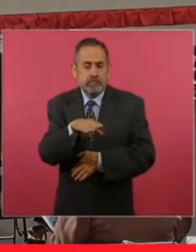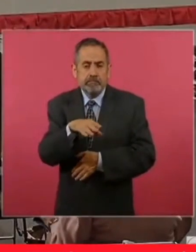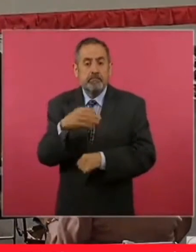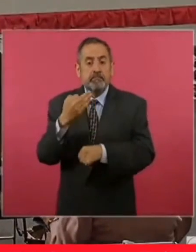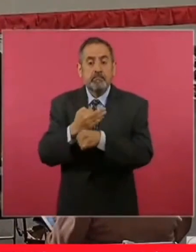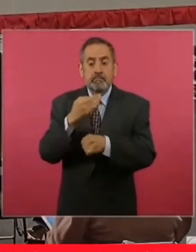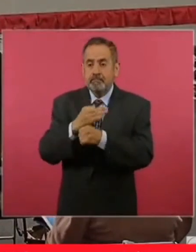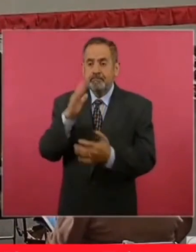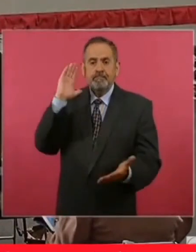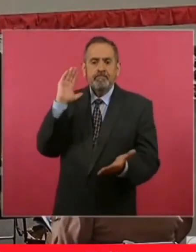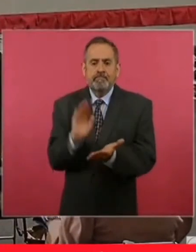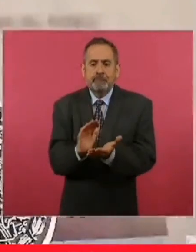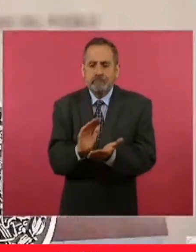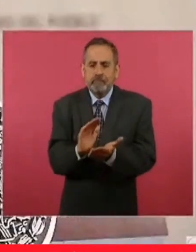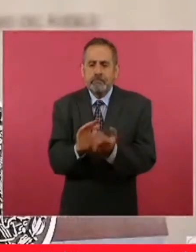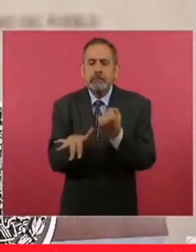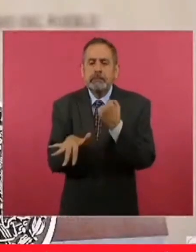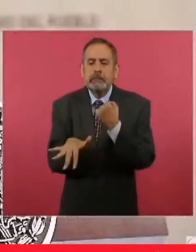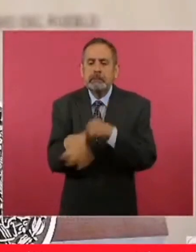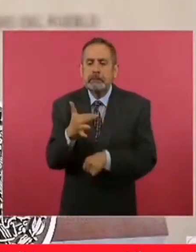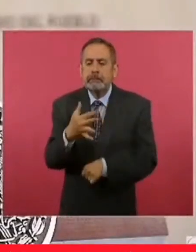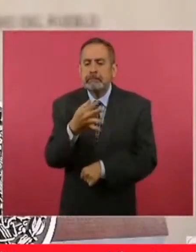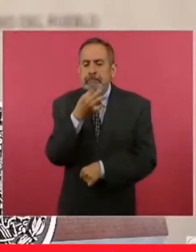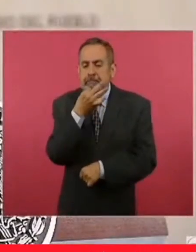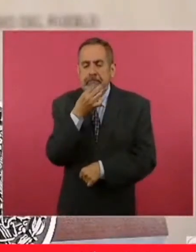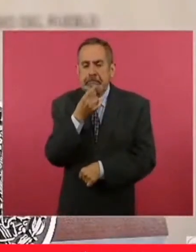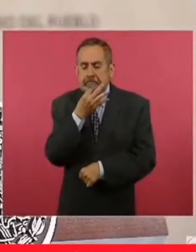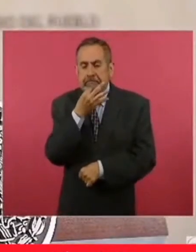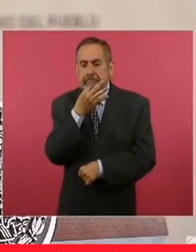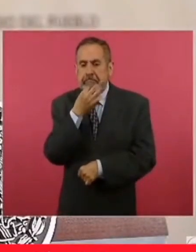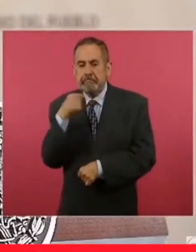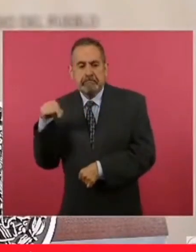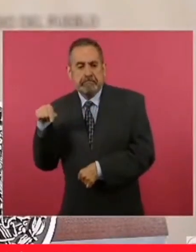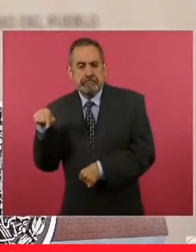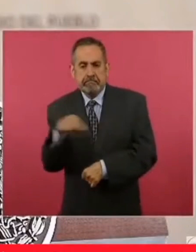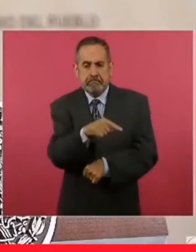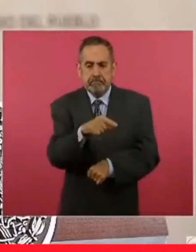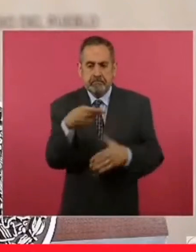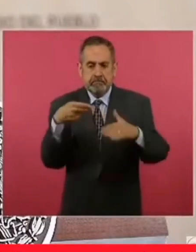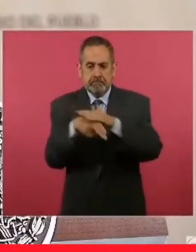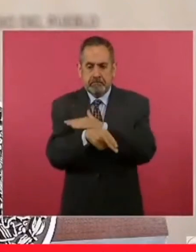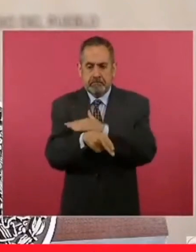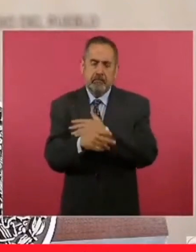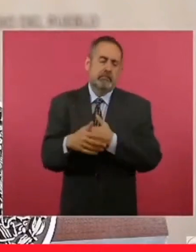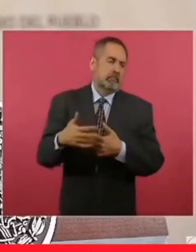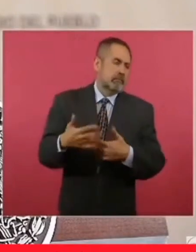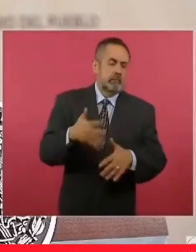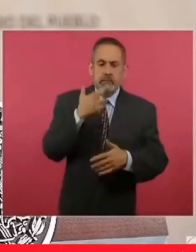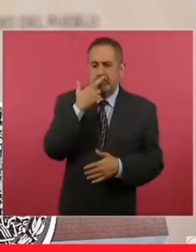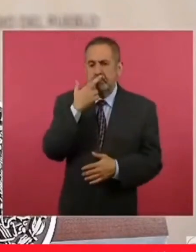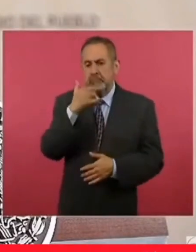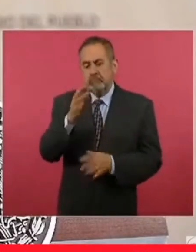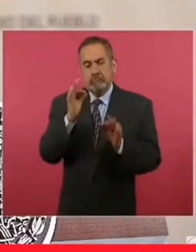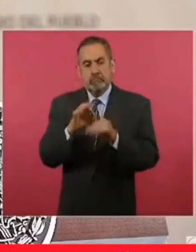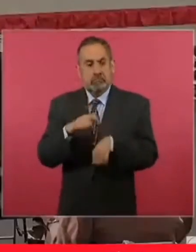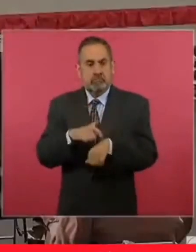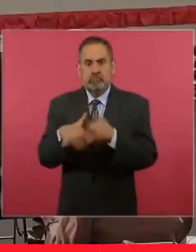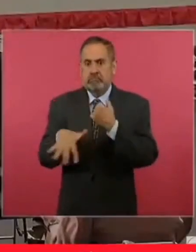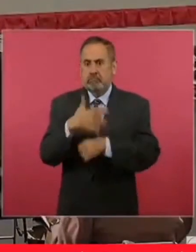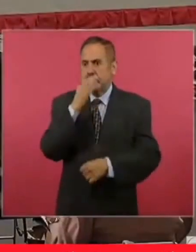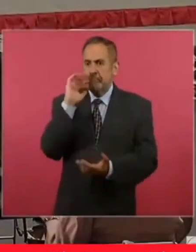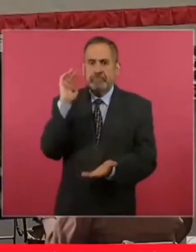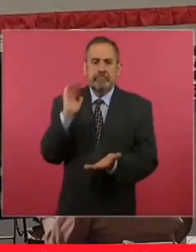redujo a tan solo 15 minutos, lo cual significa una mejoría muy